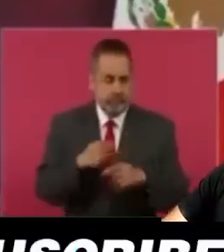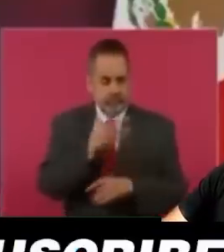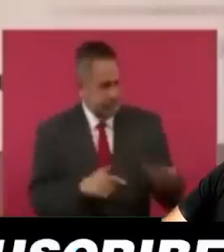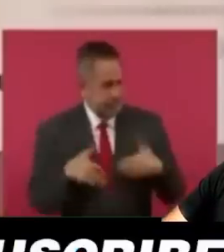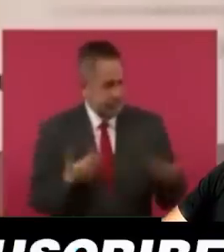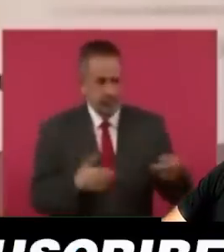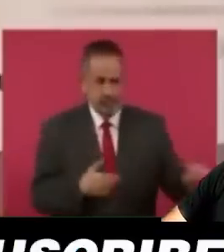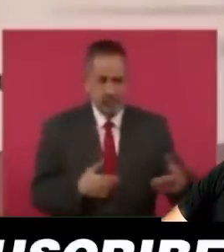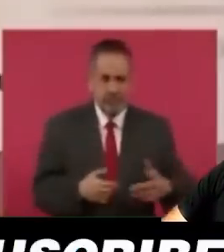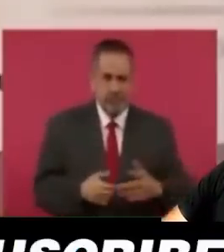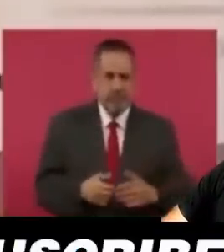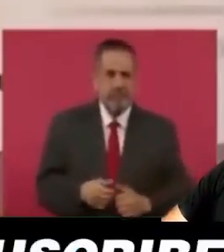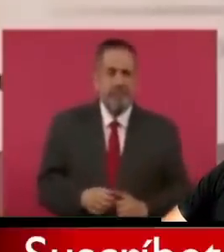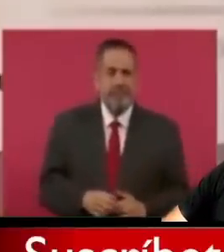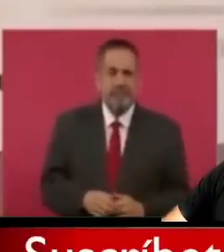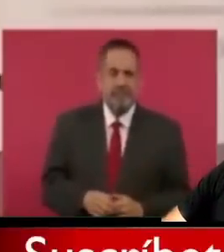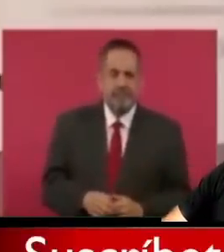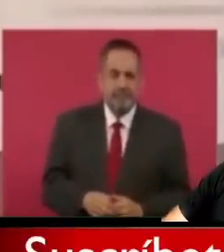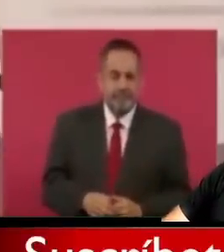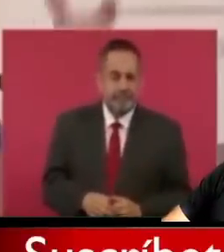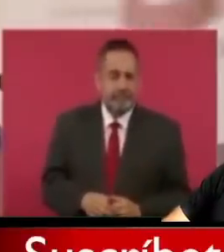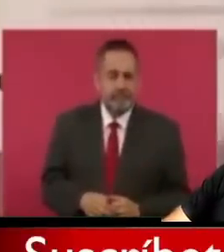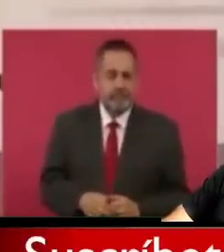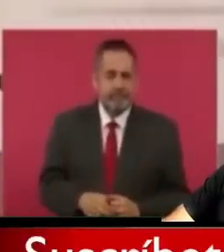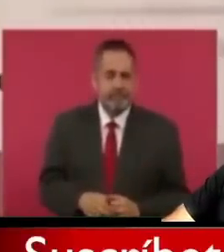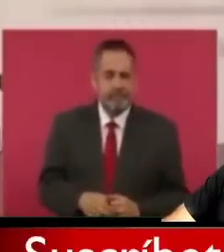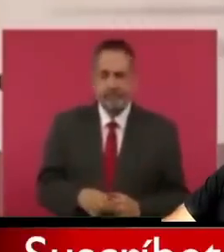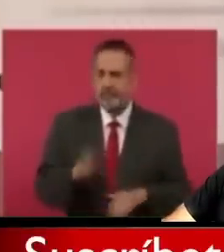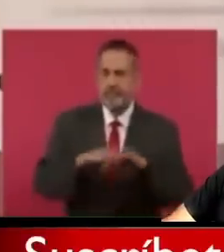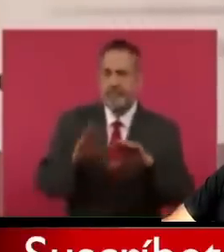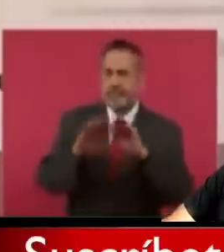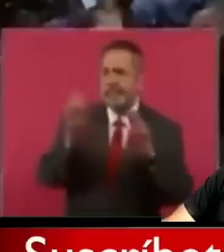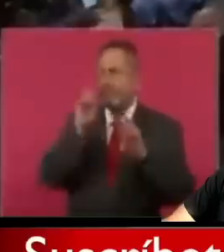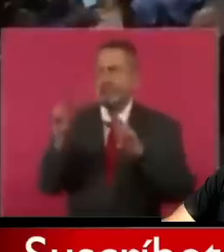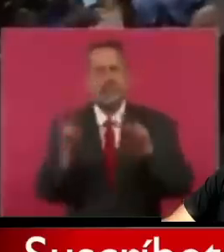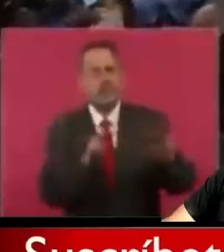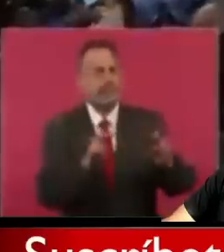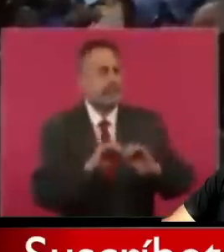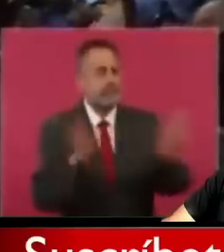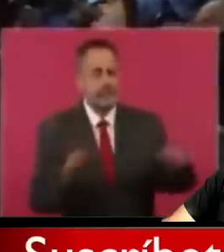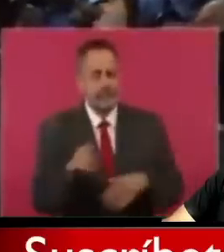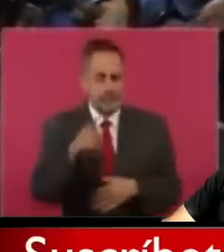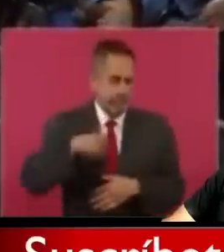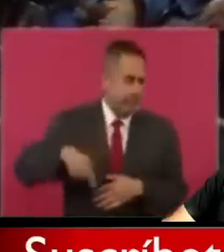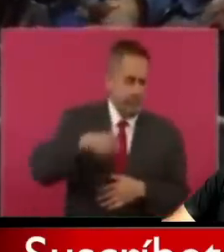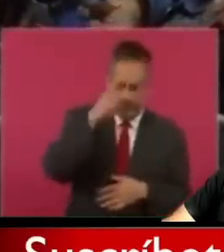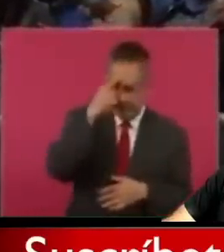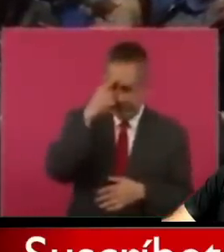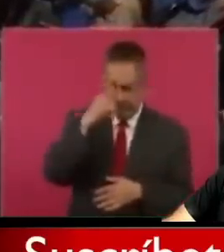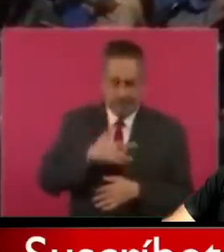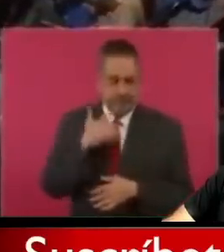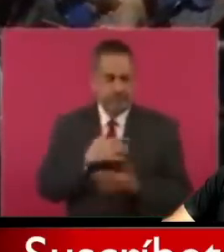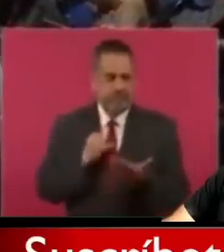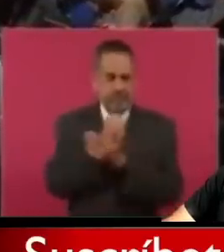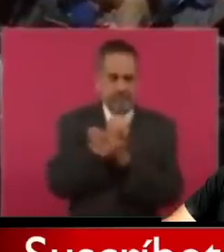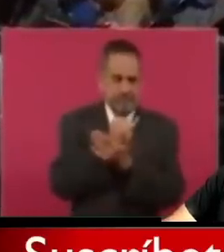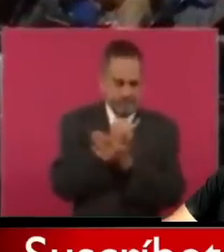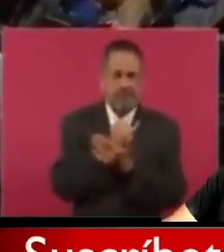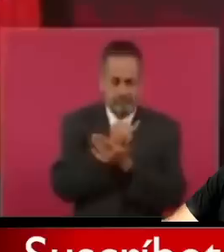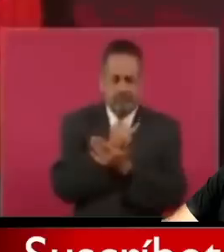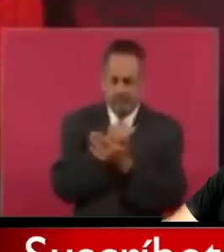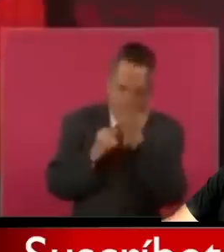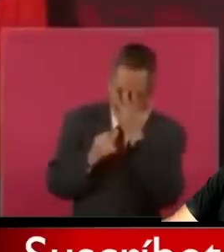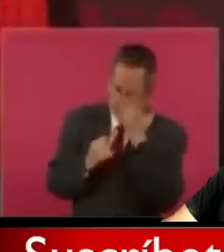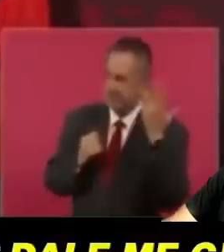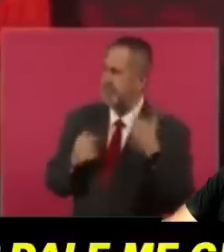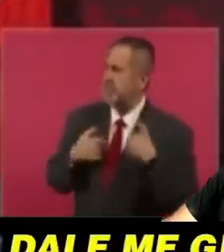máscaras, que se vaya transparentando todo, que cada quien vaya mostrando lo